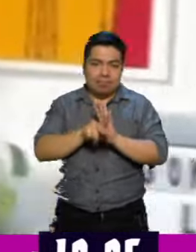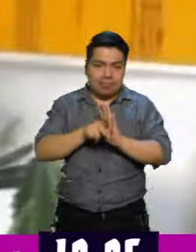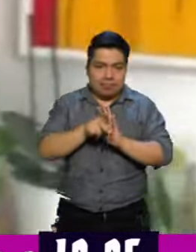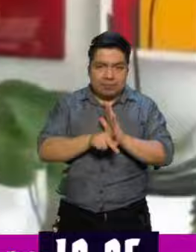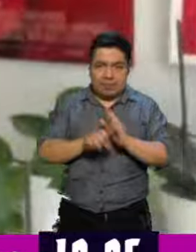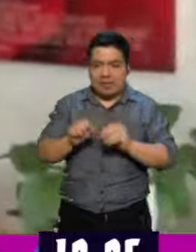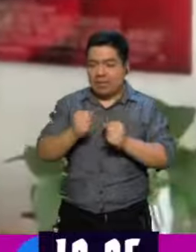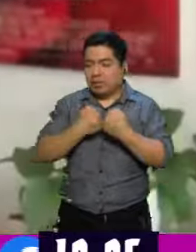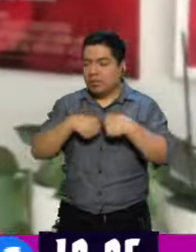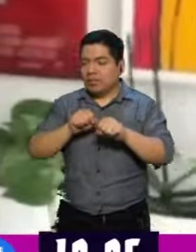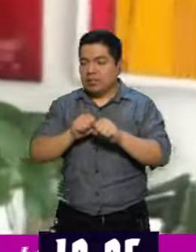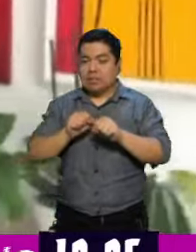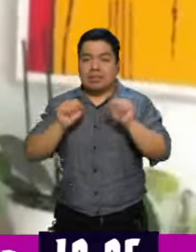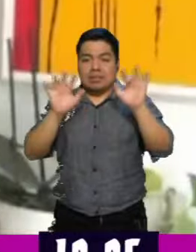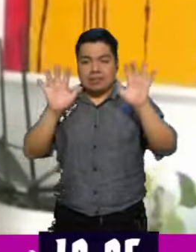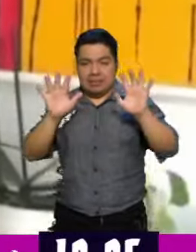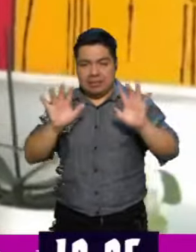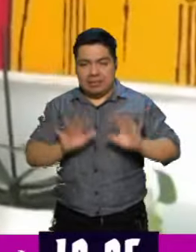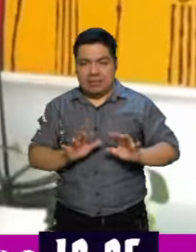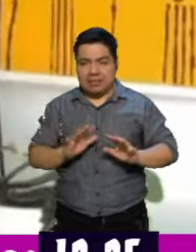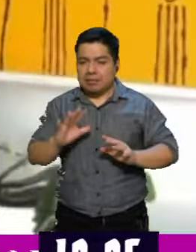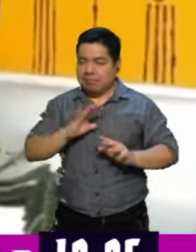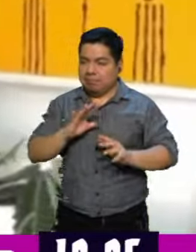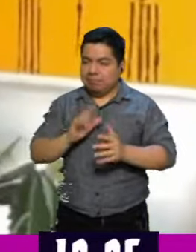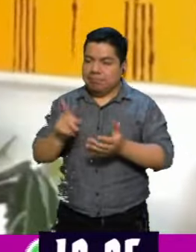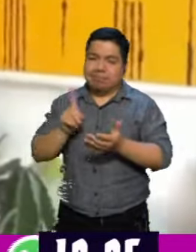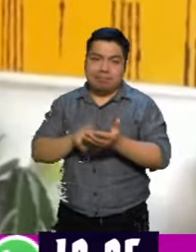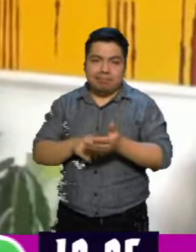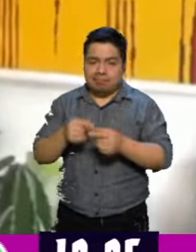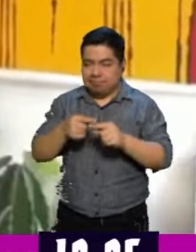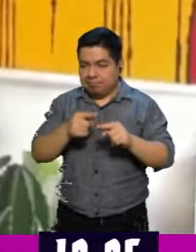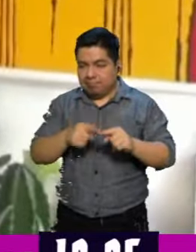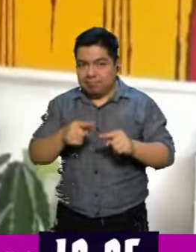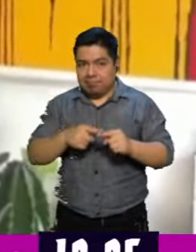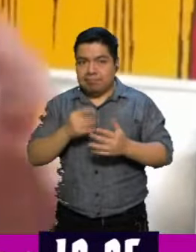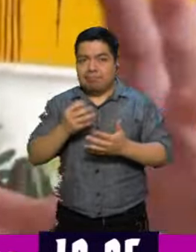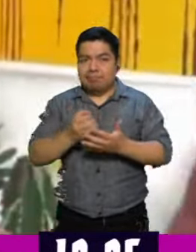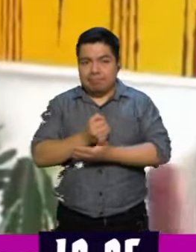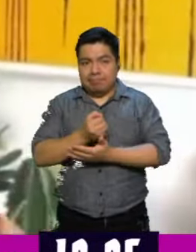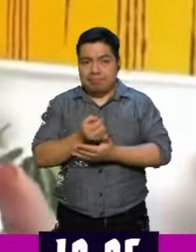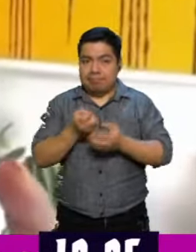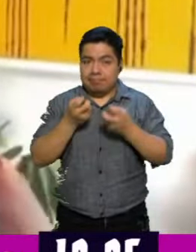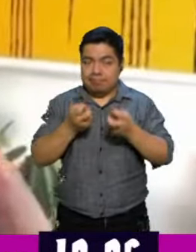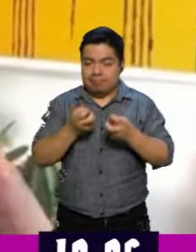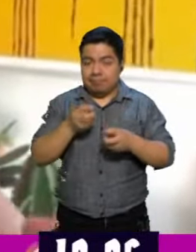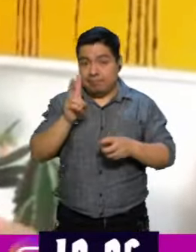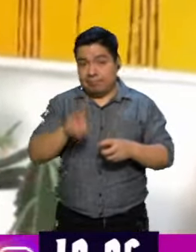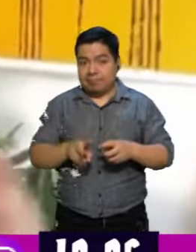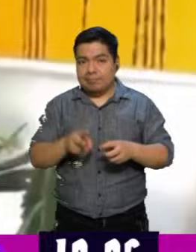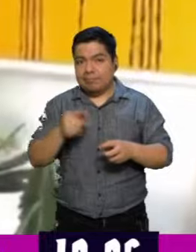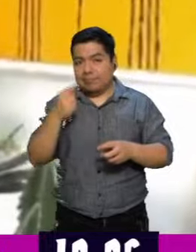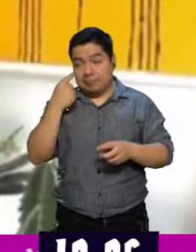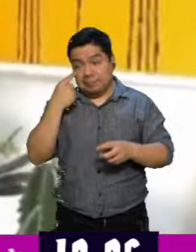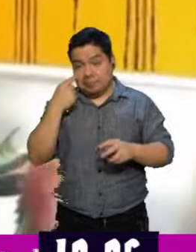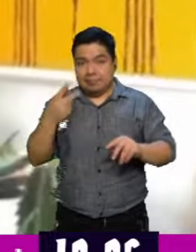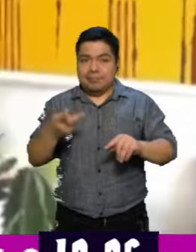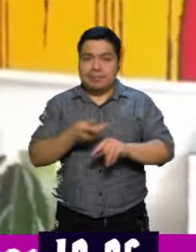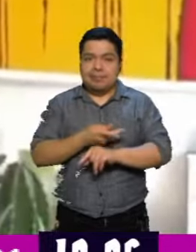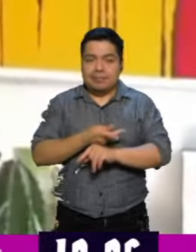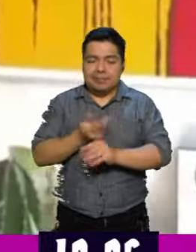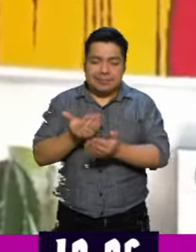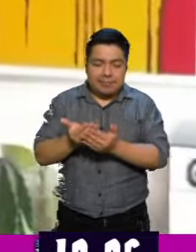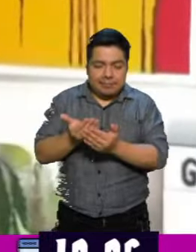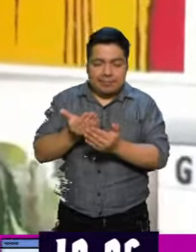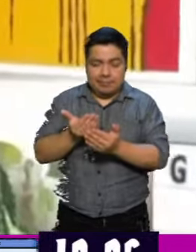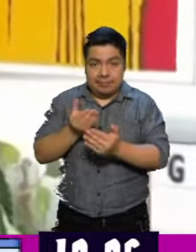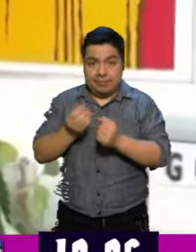y muchas más, están por ahí dentro de las nominadas y pues bueno, vamos a ver qué es lo que ocurre. Tuve la oportunidad previo